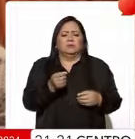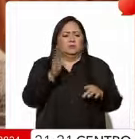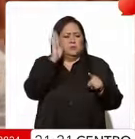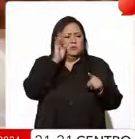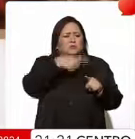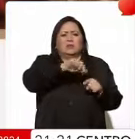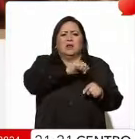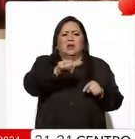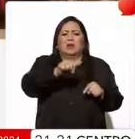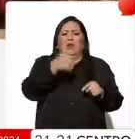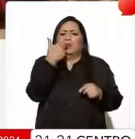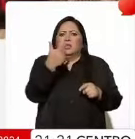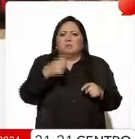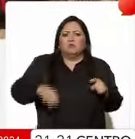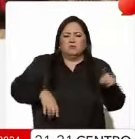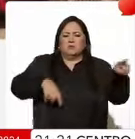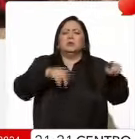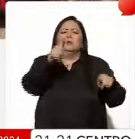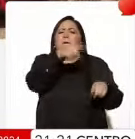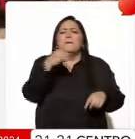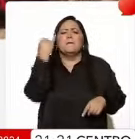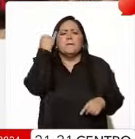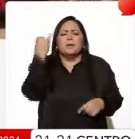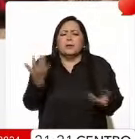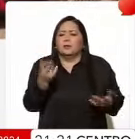cooptado por los intereses económicos. Imagínense,